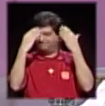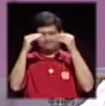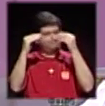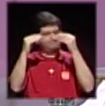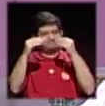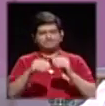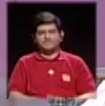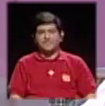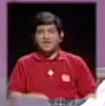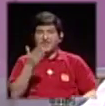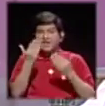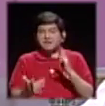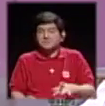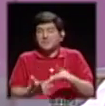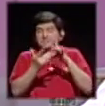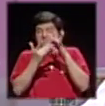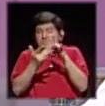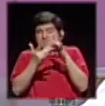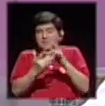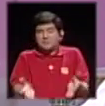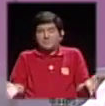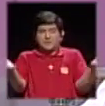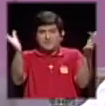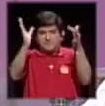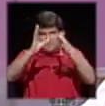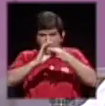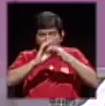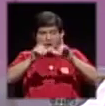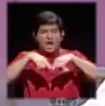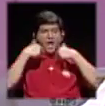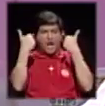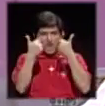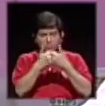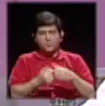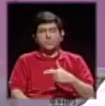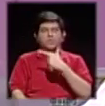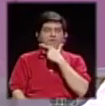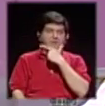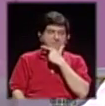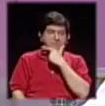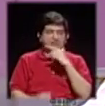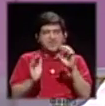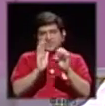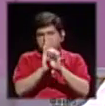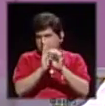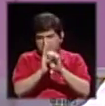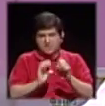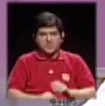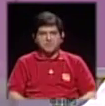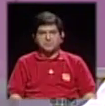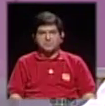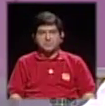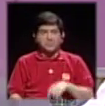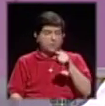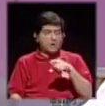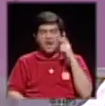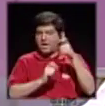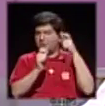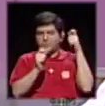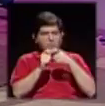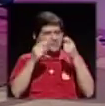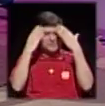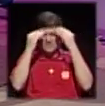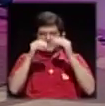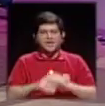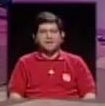muchas veces, sobre todo referido a grupos como lesbianas, por ejemplo, no está especificada